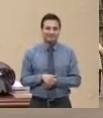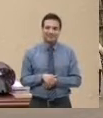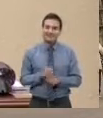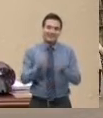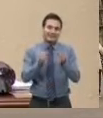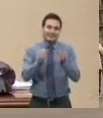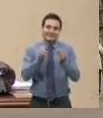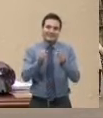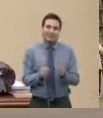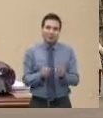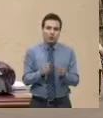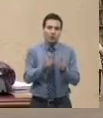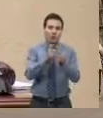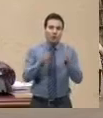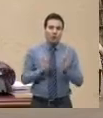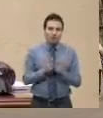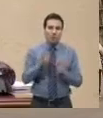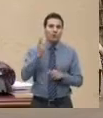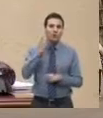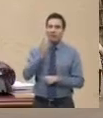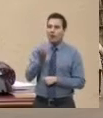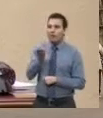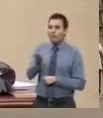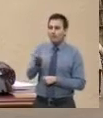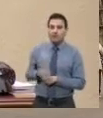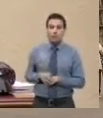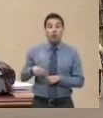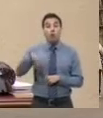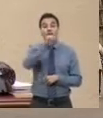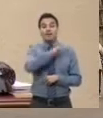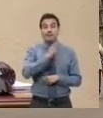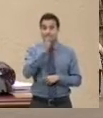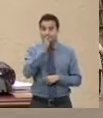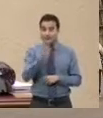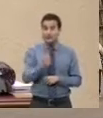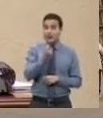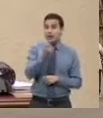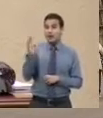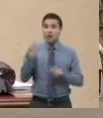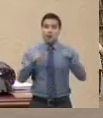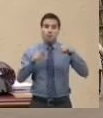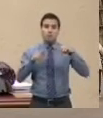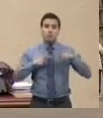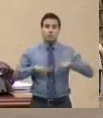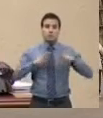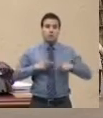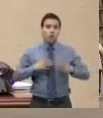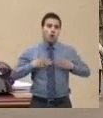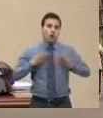nos equivoquemos al decir que la testimonial o la confesional en materia electoral